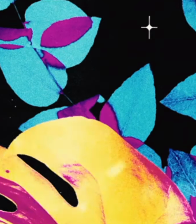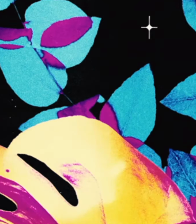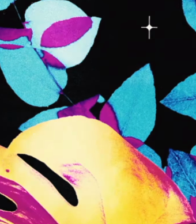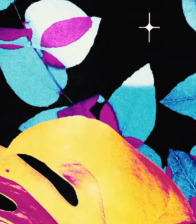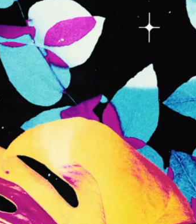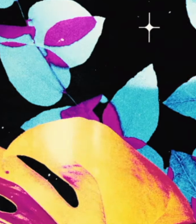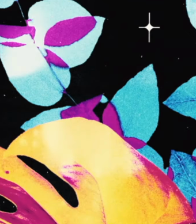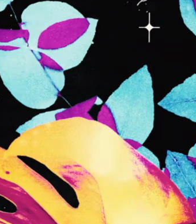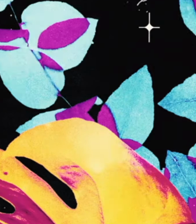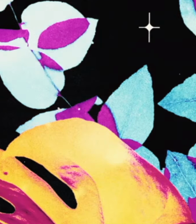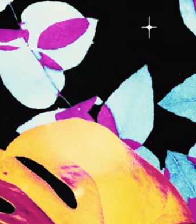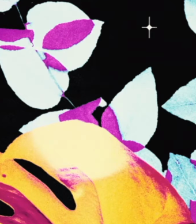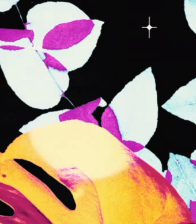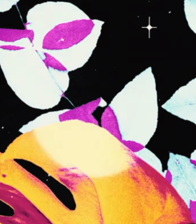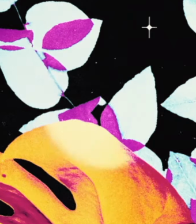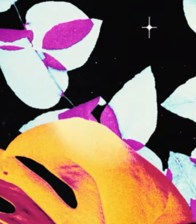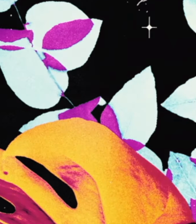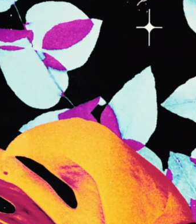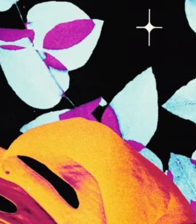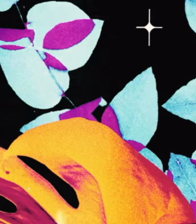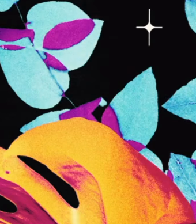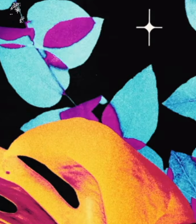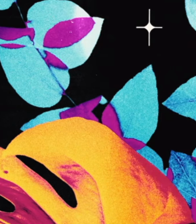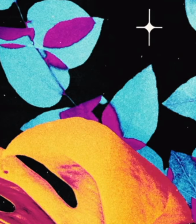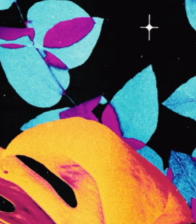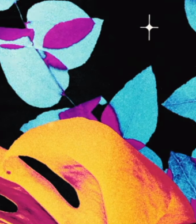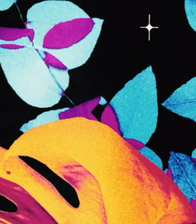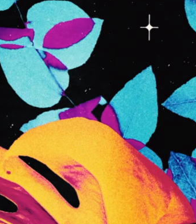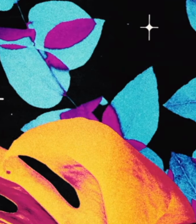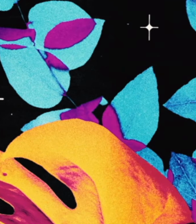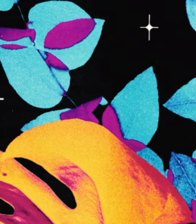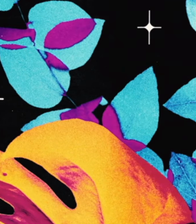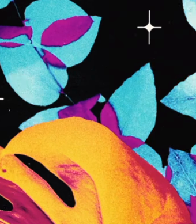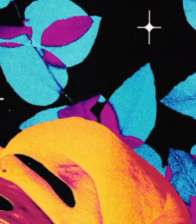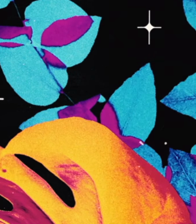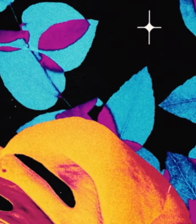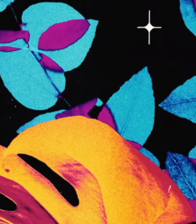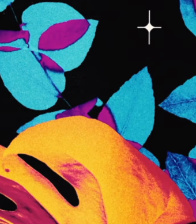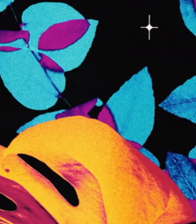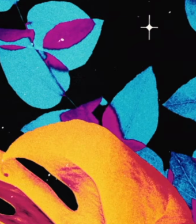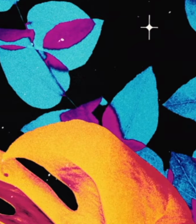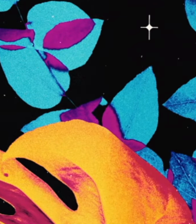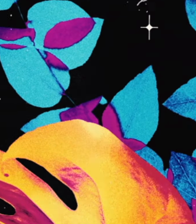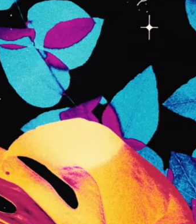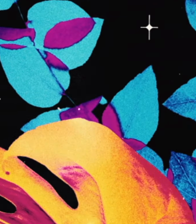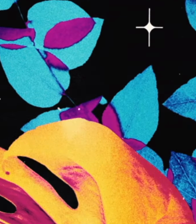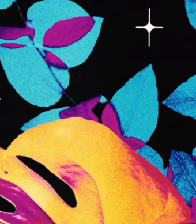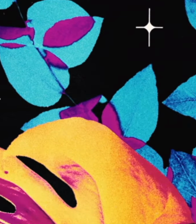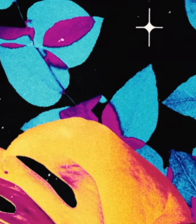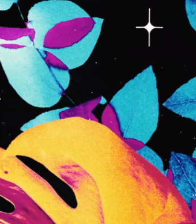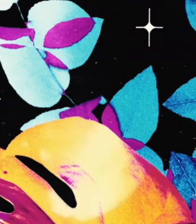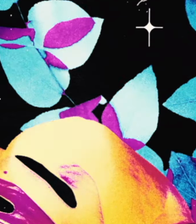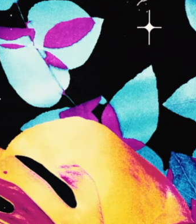vida yo soy la vid verdadera yo soy el buen pastor